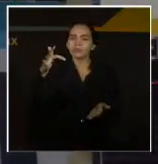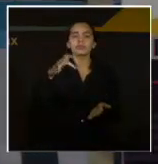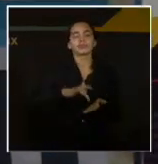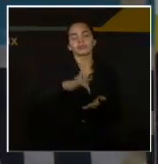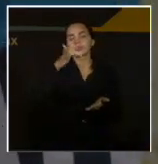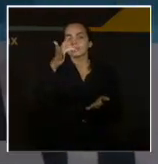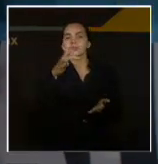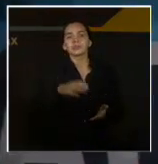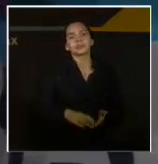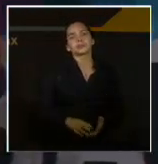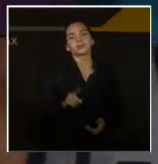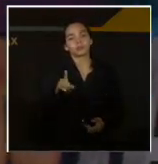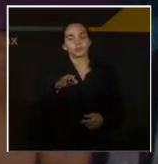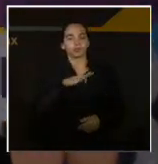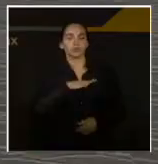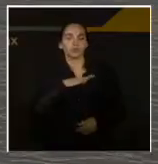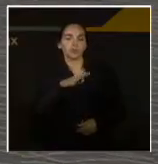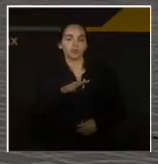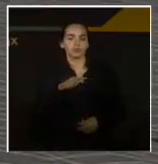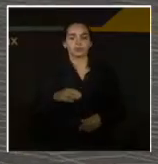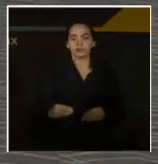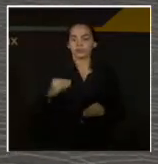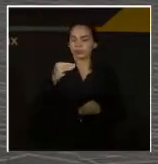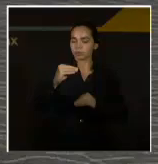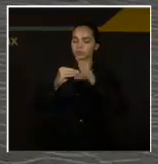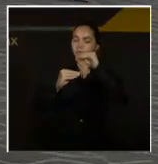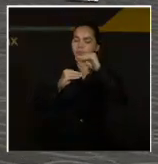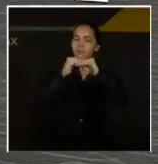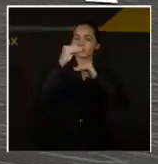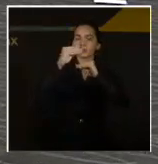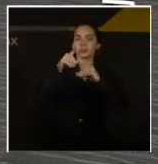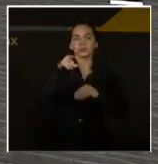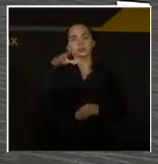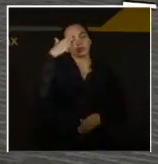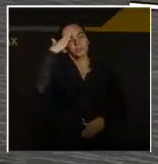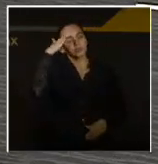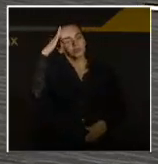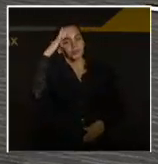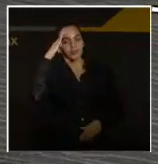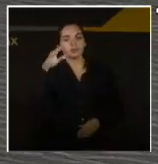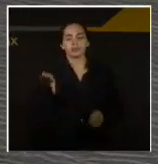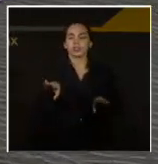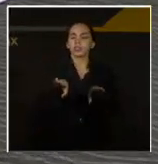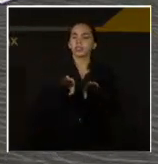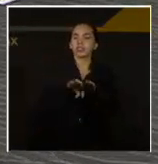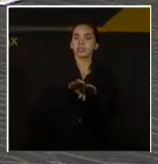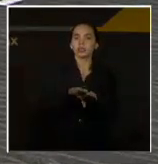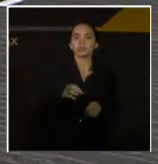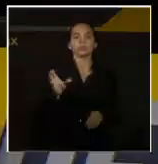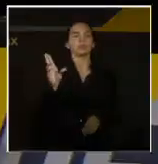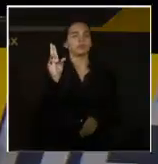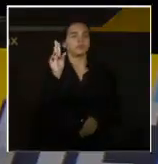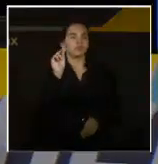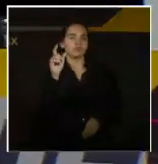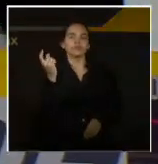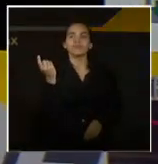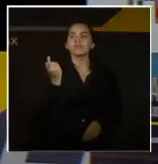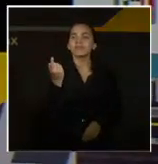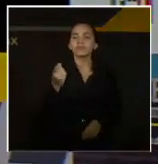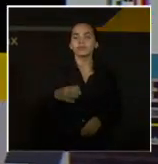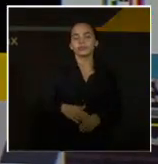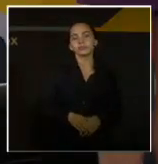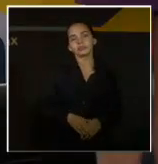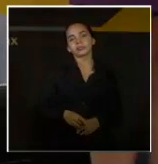Porque permiten además que seamos constructivos, que pensemos en cómo y no solo en qué. Y eso,